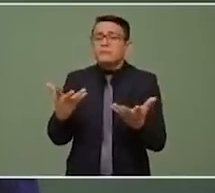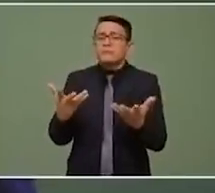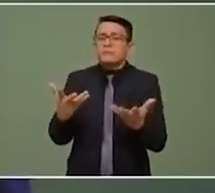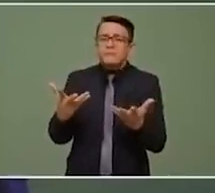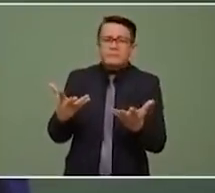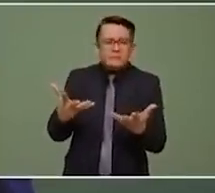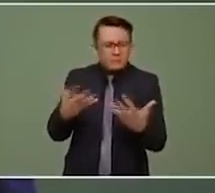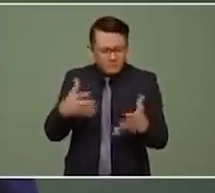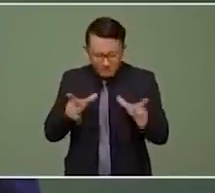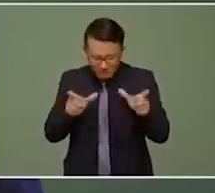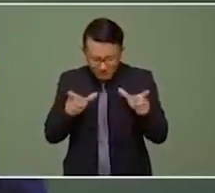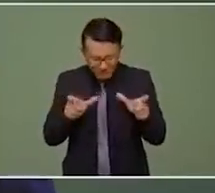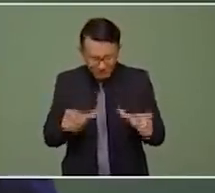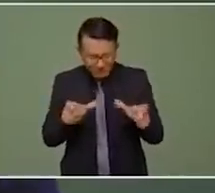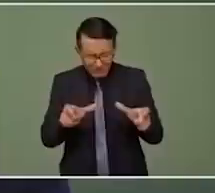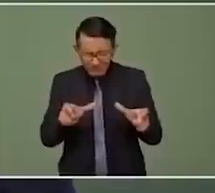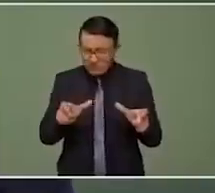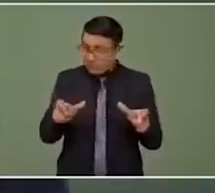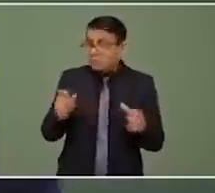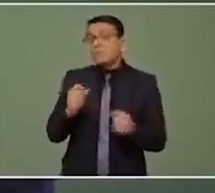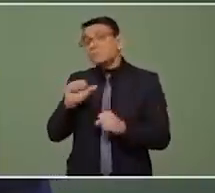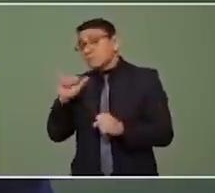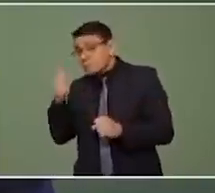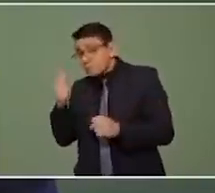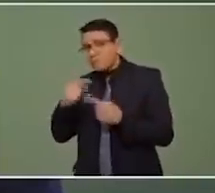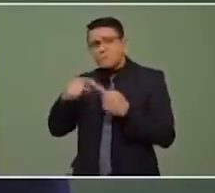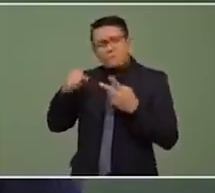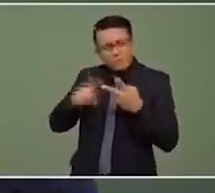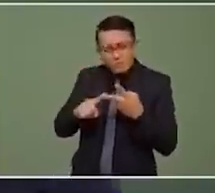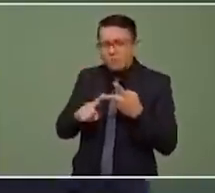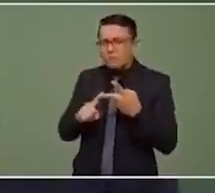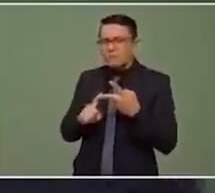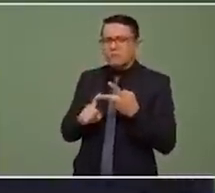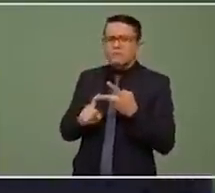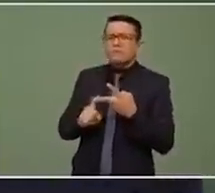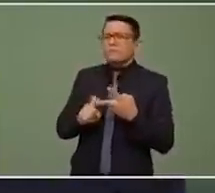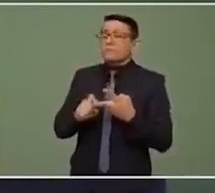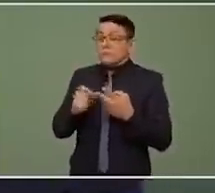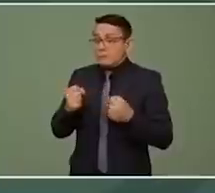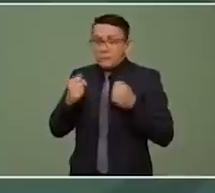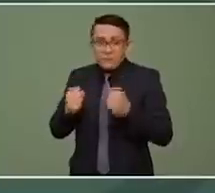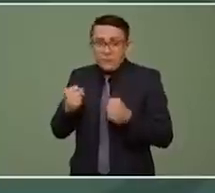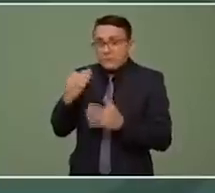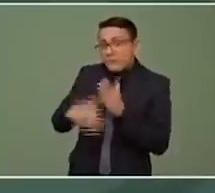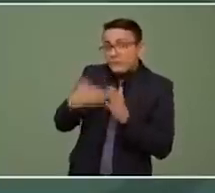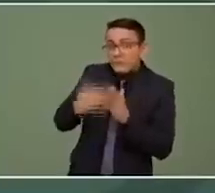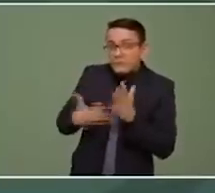además de la defensa nacional además de la seguridad